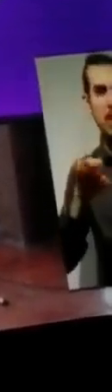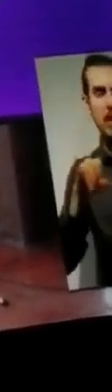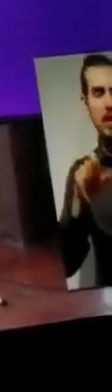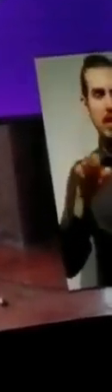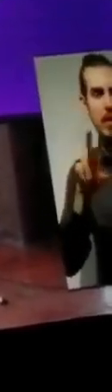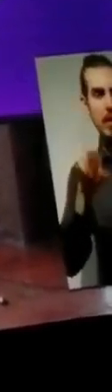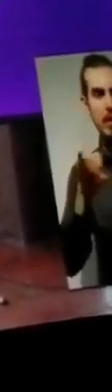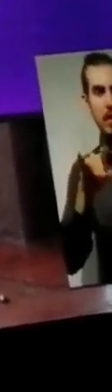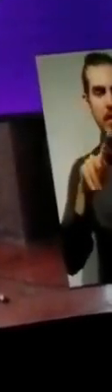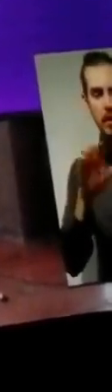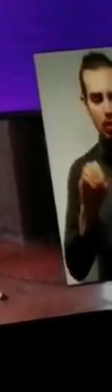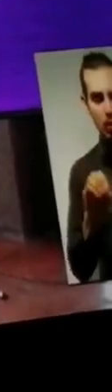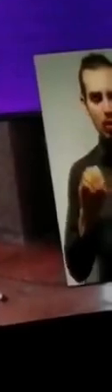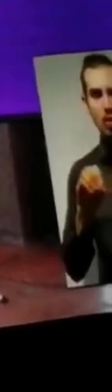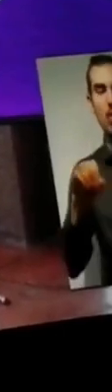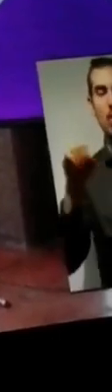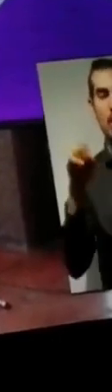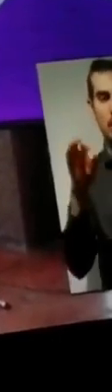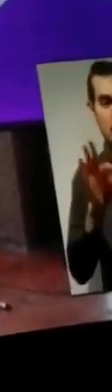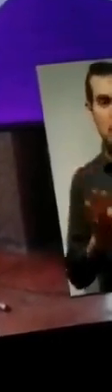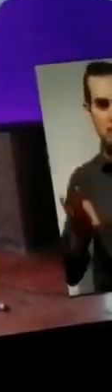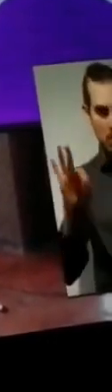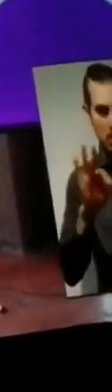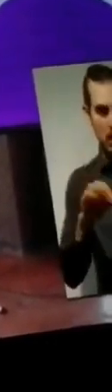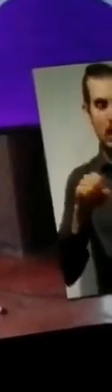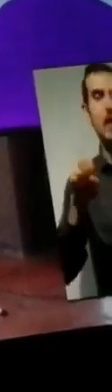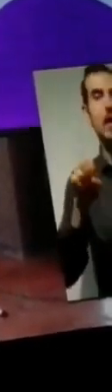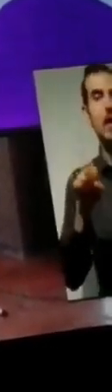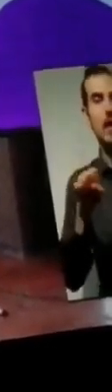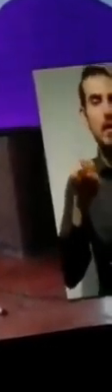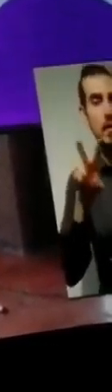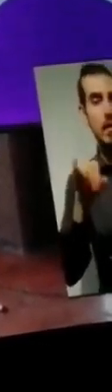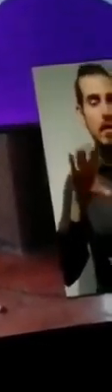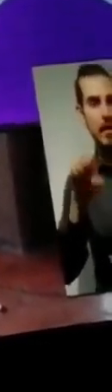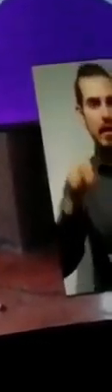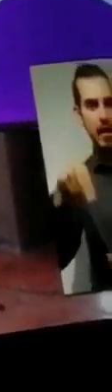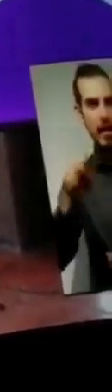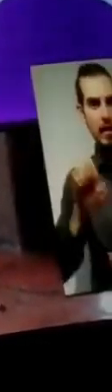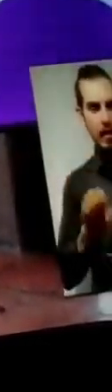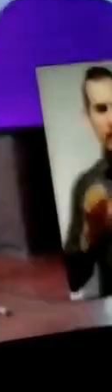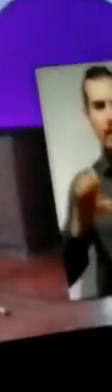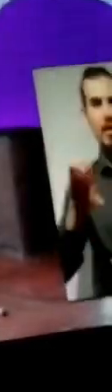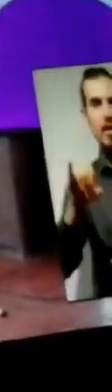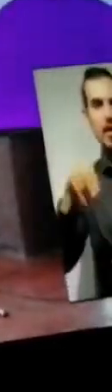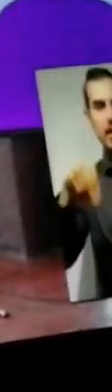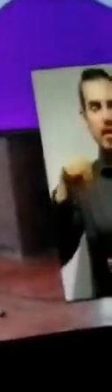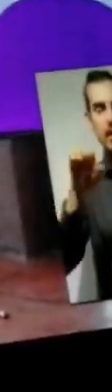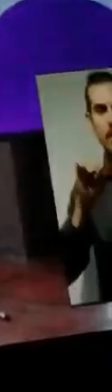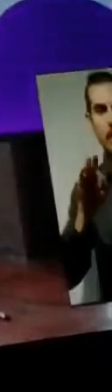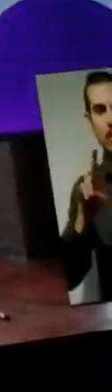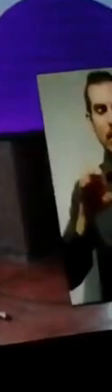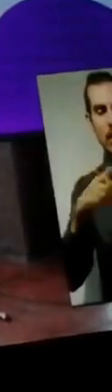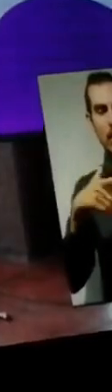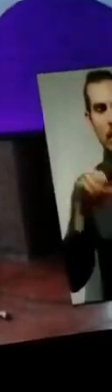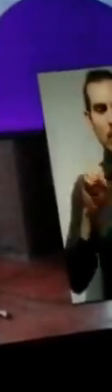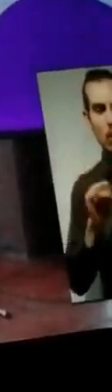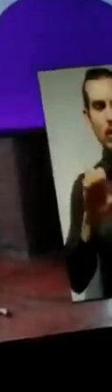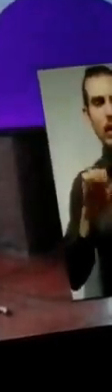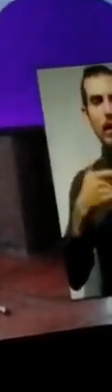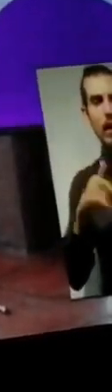muy importante, la Avenida Vicente Guerrero, la Camilo Cienfuegos y la calle Egipto.